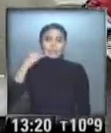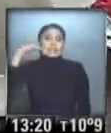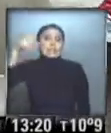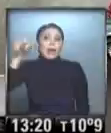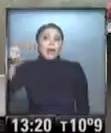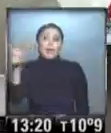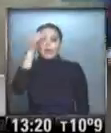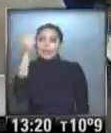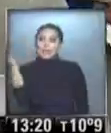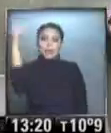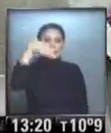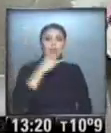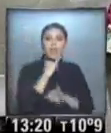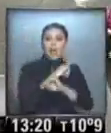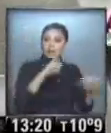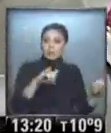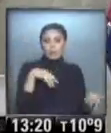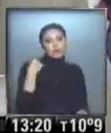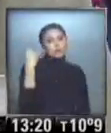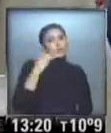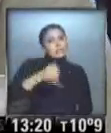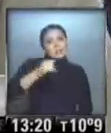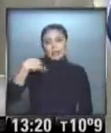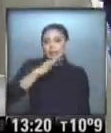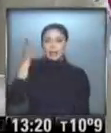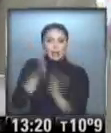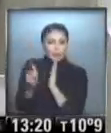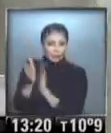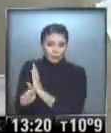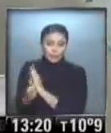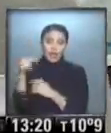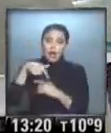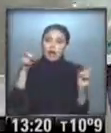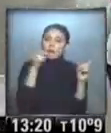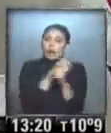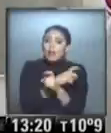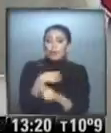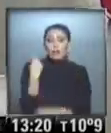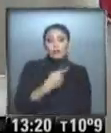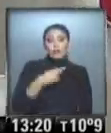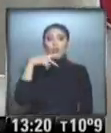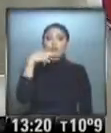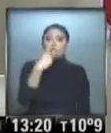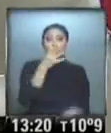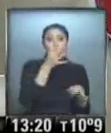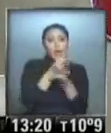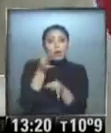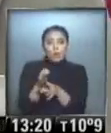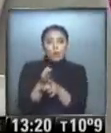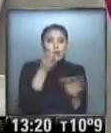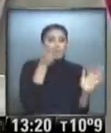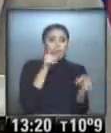911, viene la policía, nos avisa y tenemos que evacuar. Problema que estamos evacuando 2 escuelas al mismo